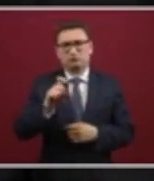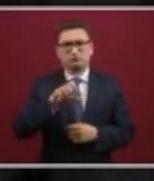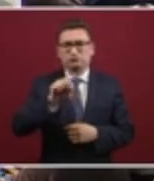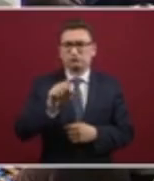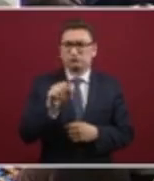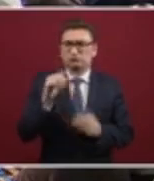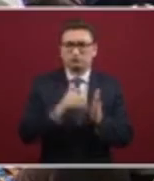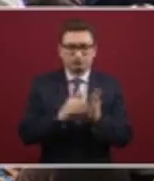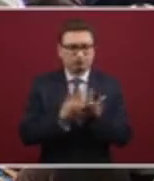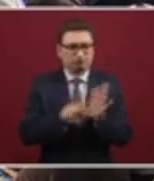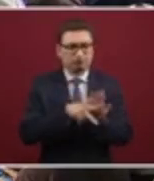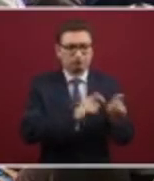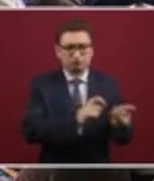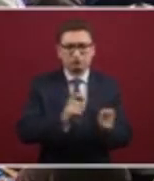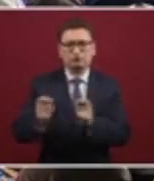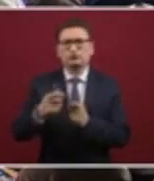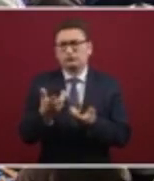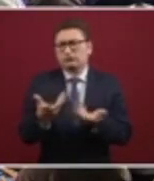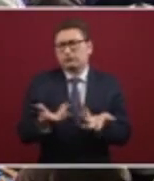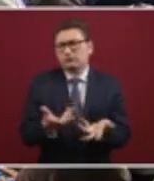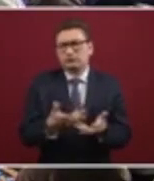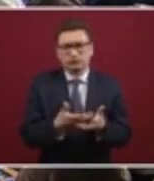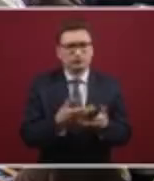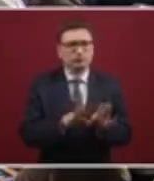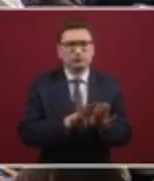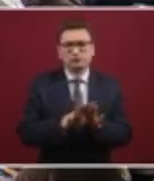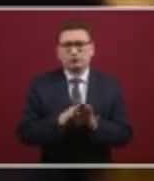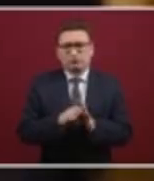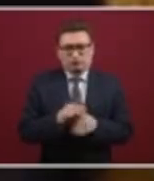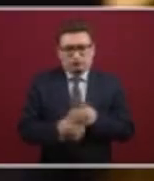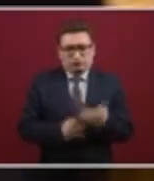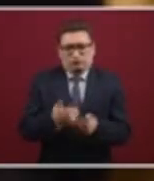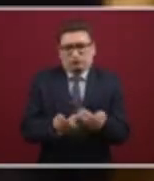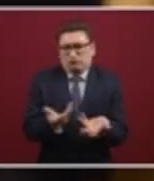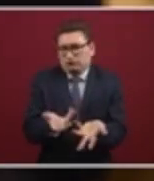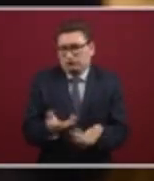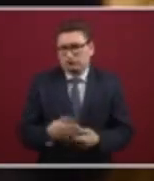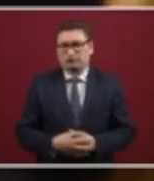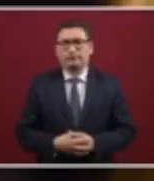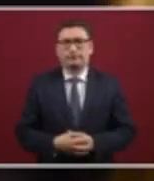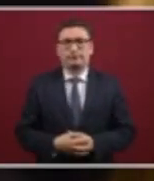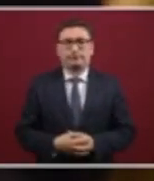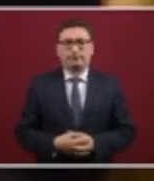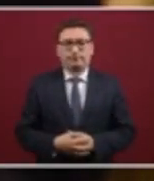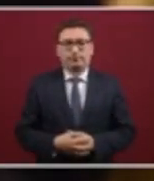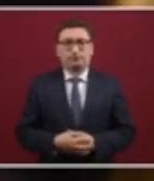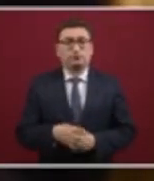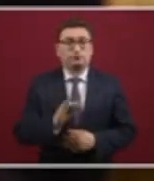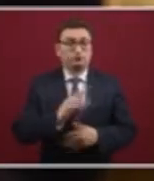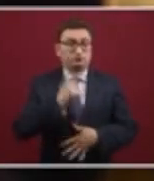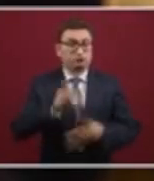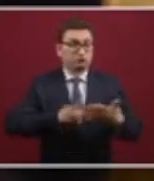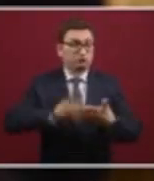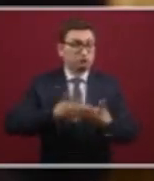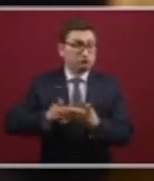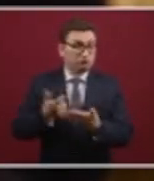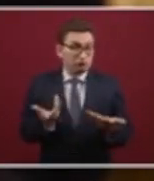120, sí. 160,000. Sí. ¿Qué se está haciendo en este caso y cómo va este inventario, este registro?